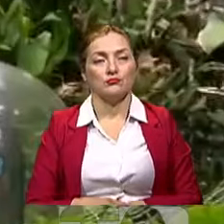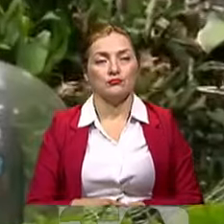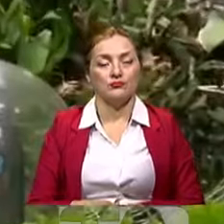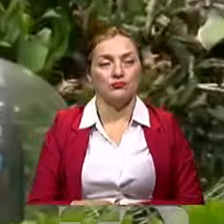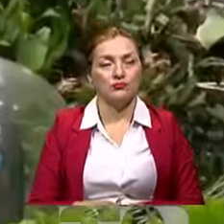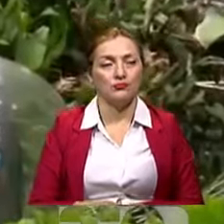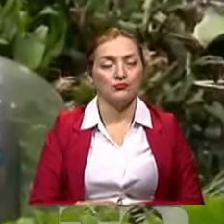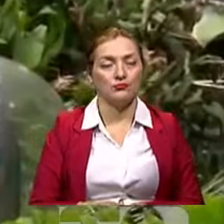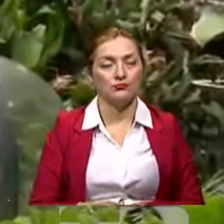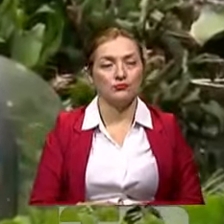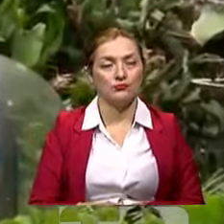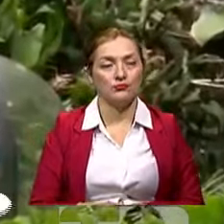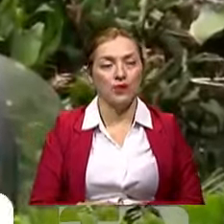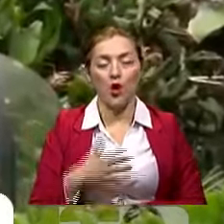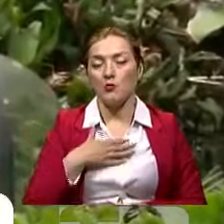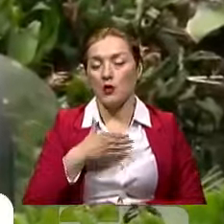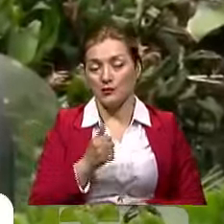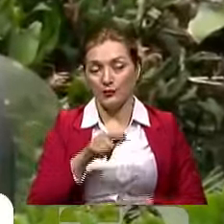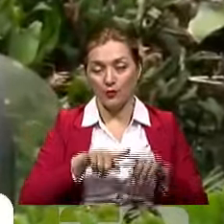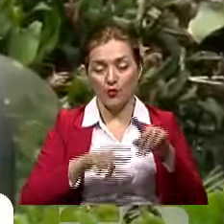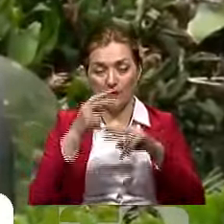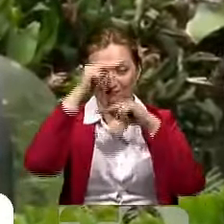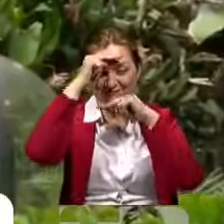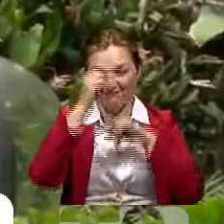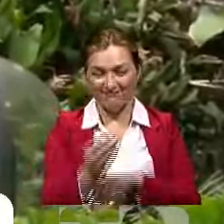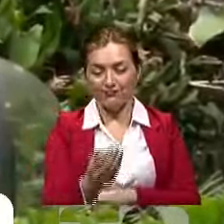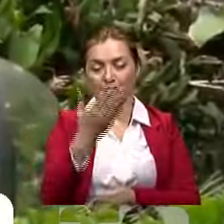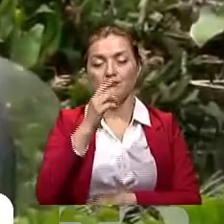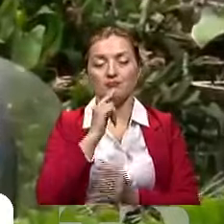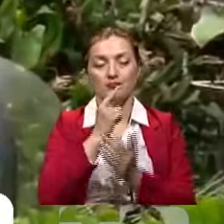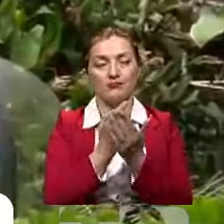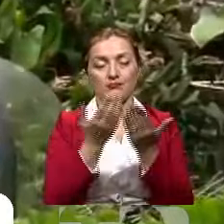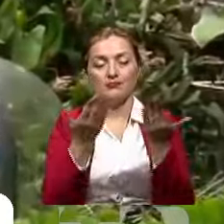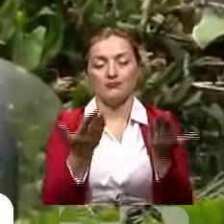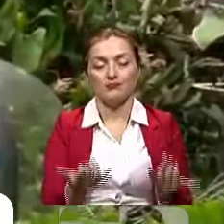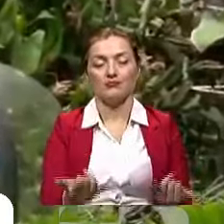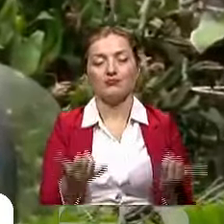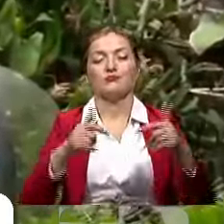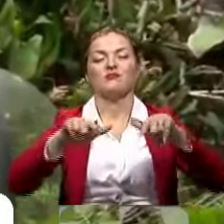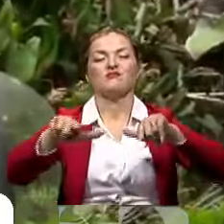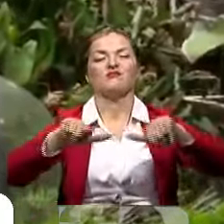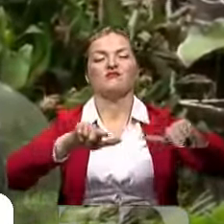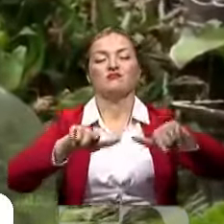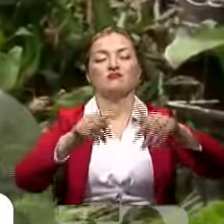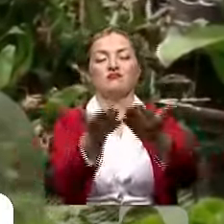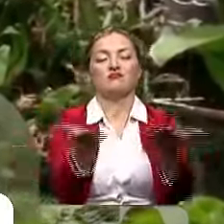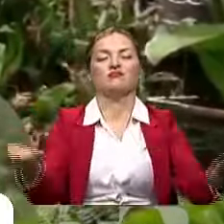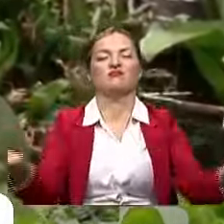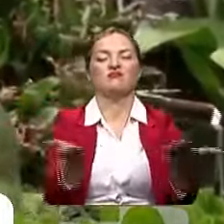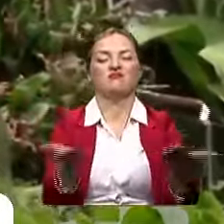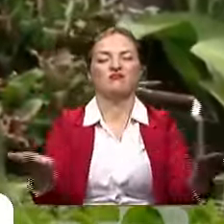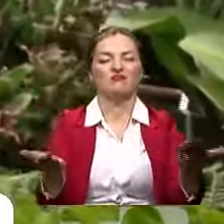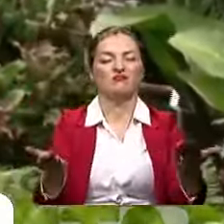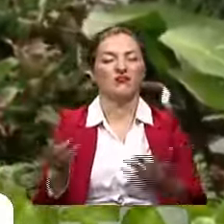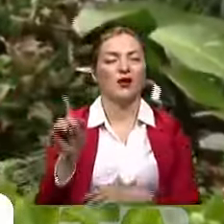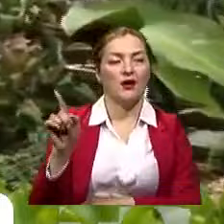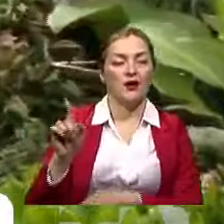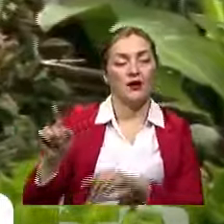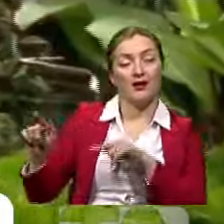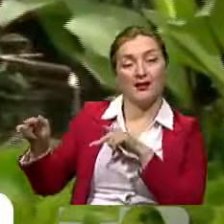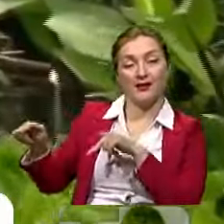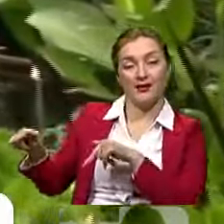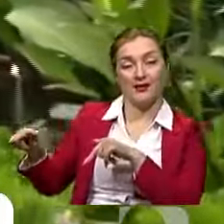¿Qué tal, compañeras, amigos televidentes? Muy buenos días. Así es, nosotros estamos en el Jardín Botánico de Quito para contarles algunas de las actividades